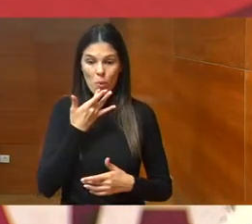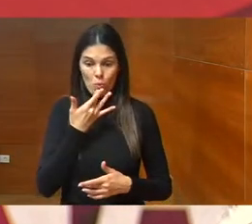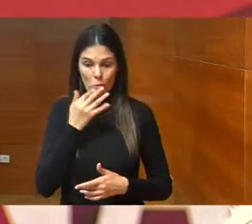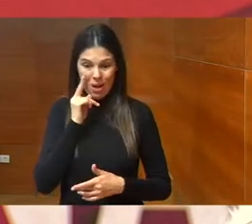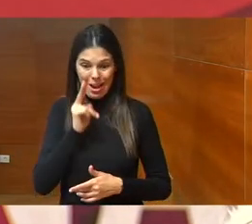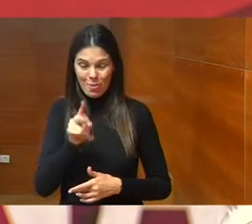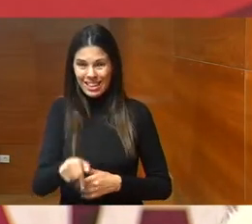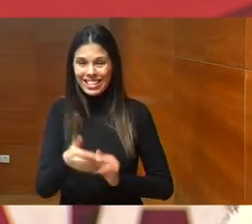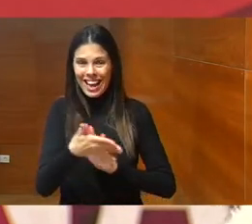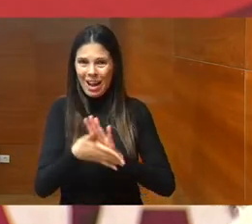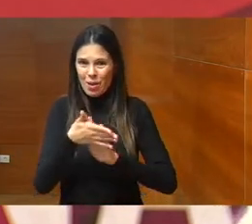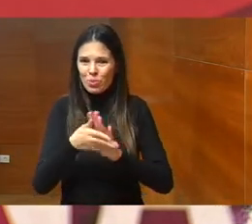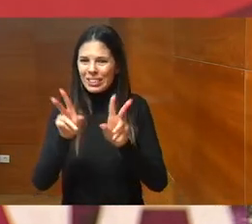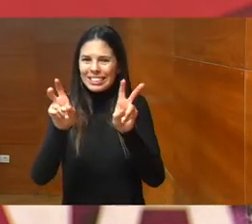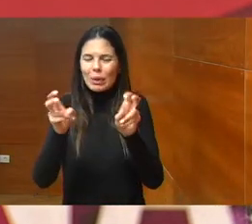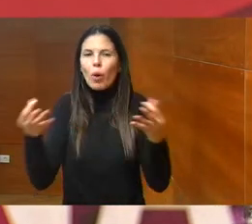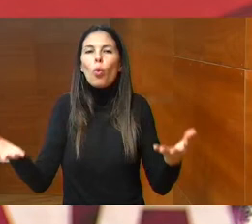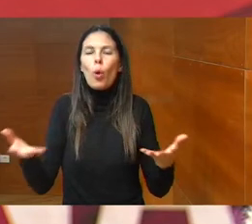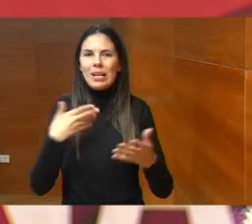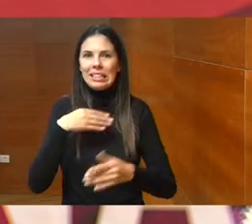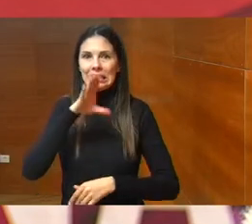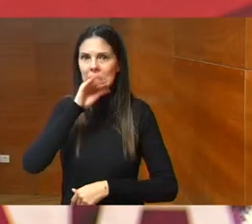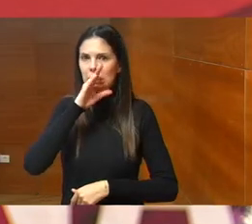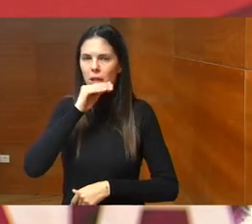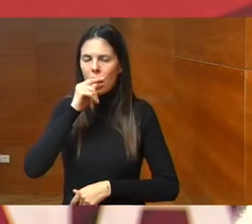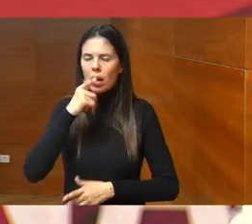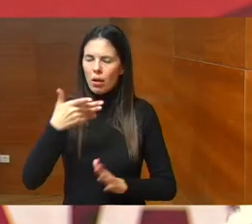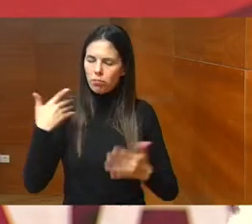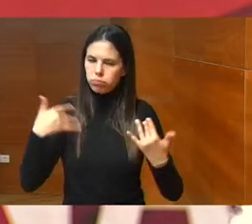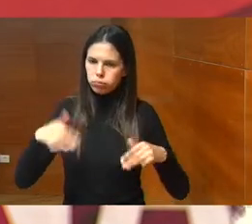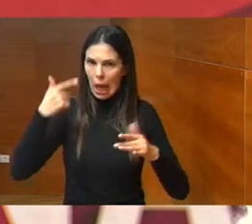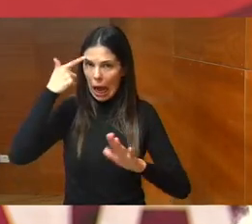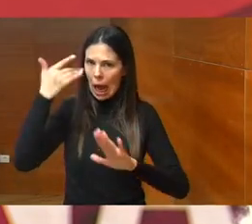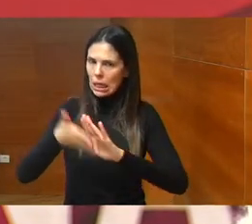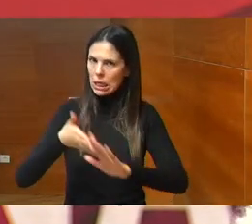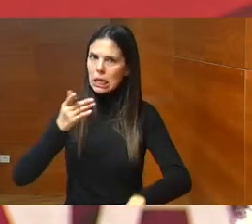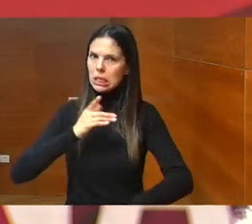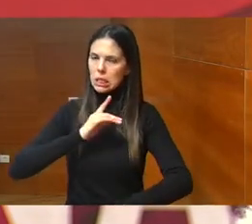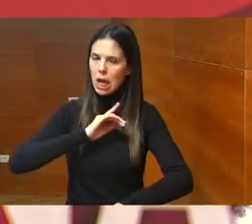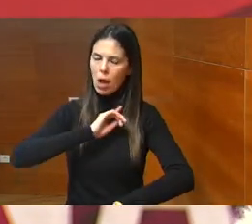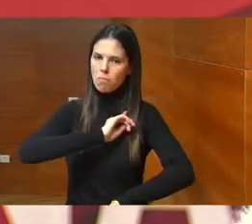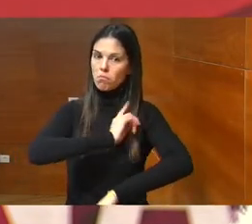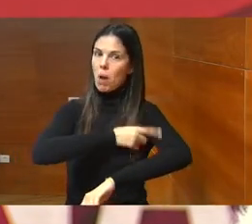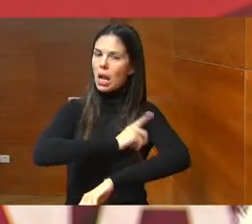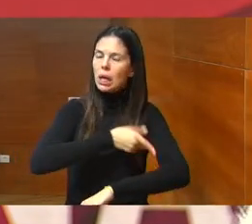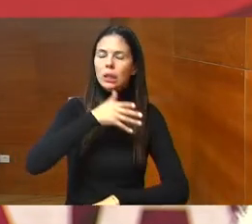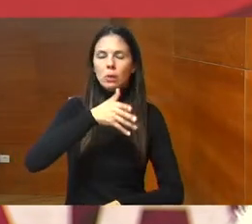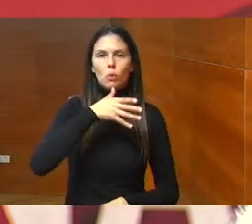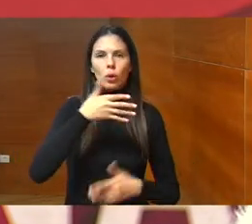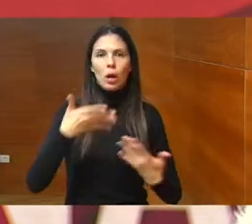qué estamos hablando chichana fue muy Valente O sea que hay que pensar que avión